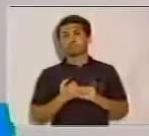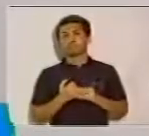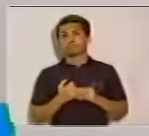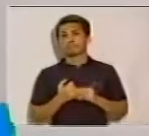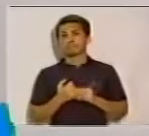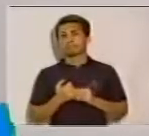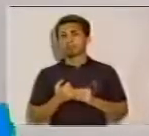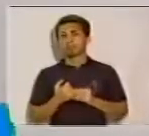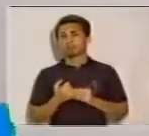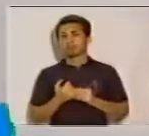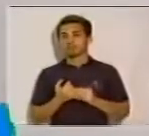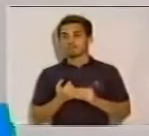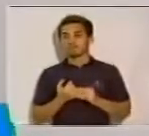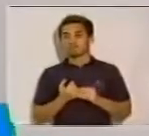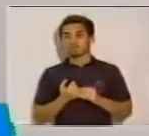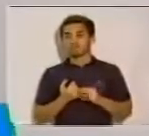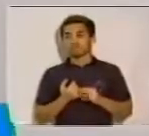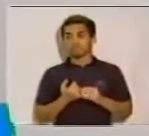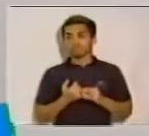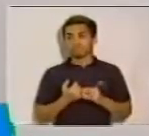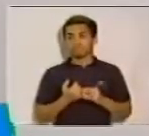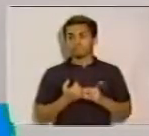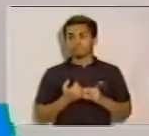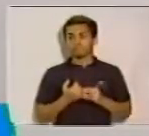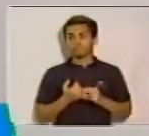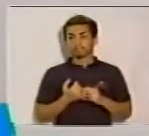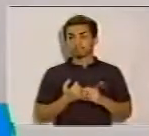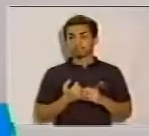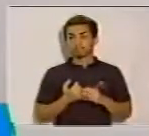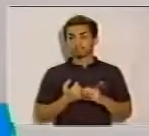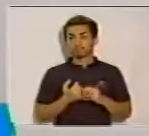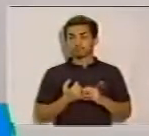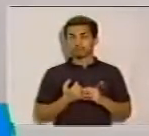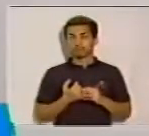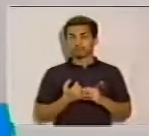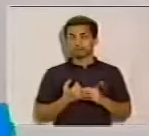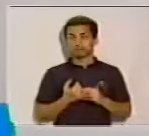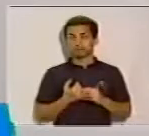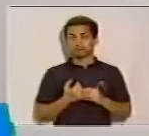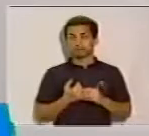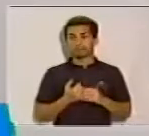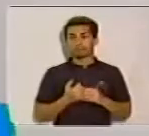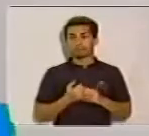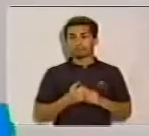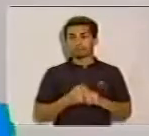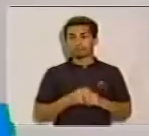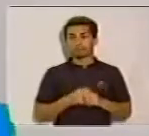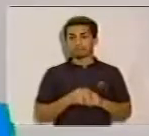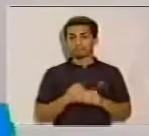¿Sí? Muy bien. Siguiente paso.